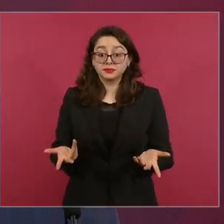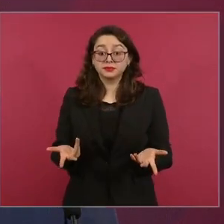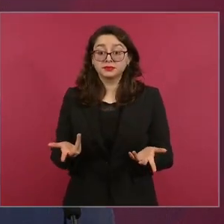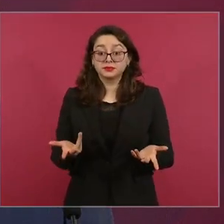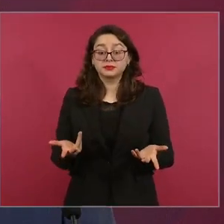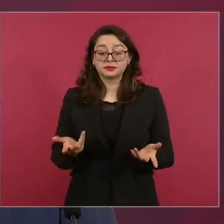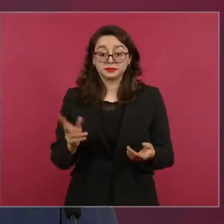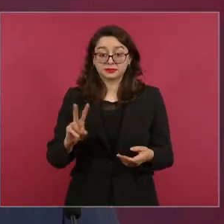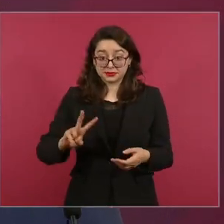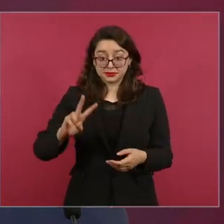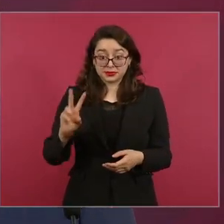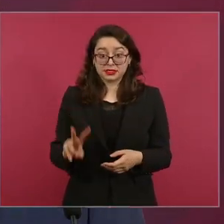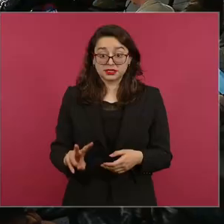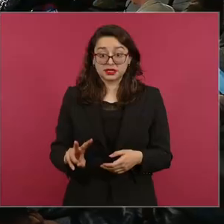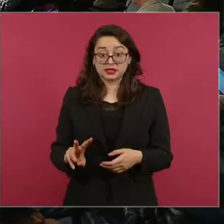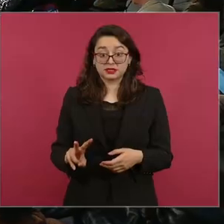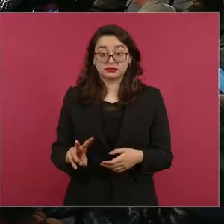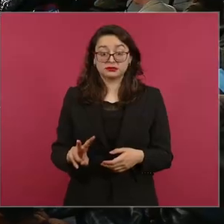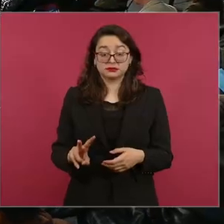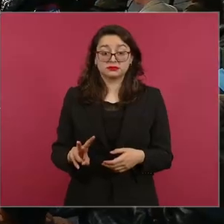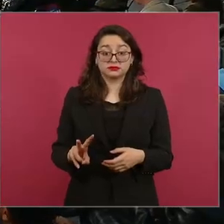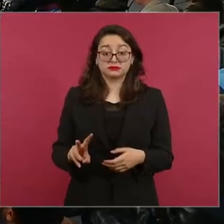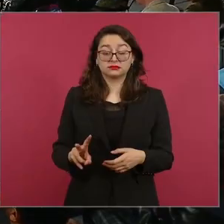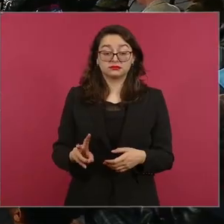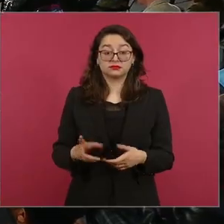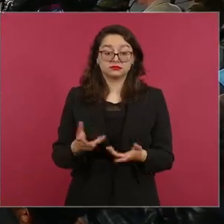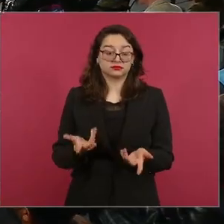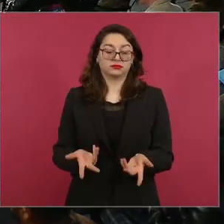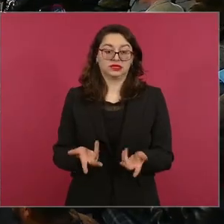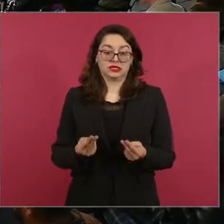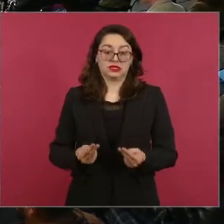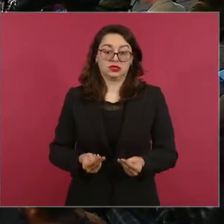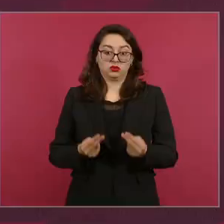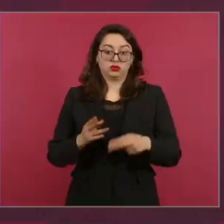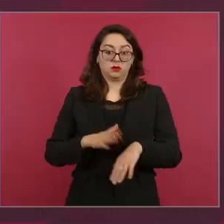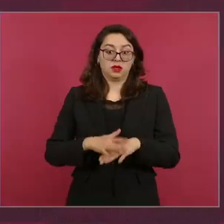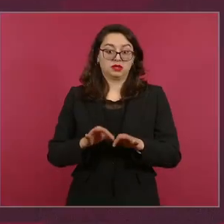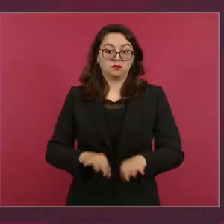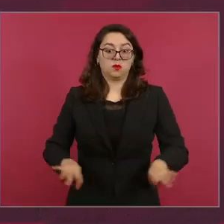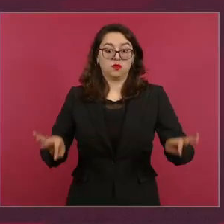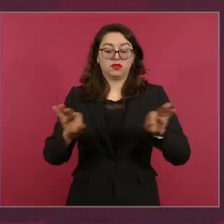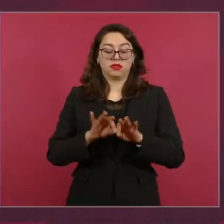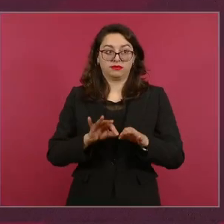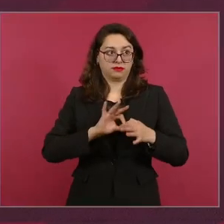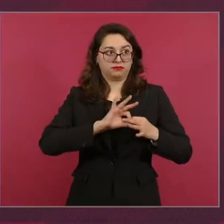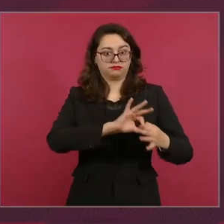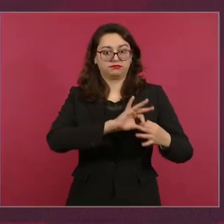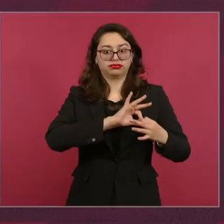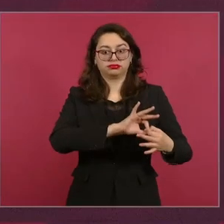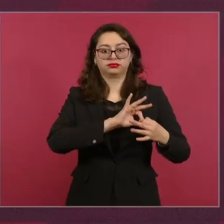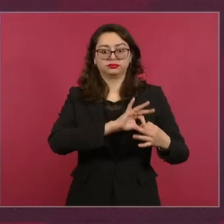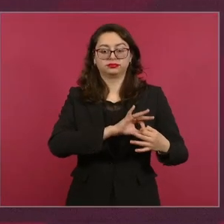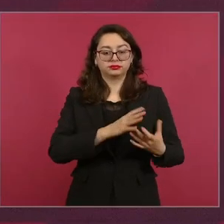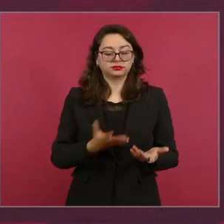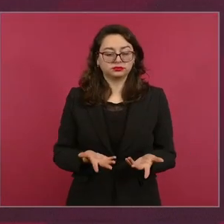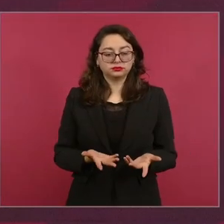formamos parte de la sociedad comercial más importante en el mundo. Tenemos